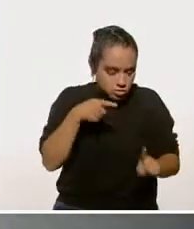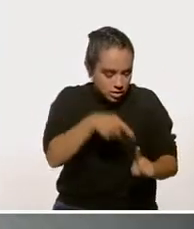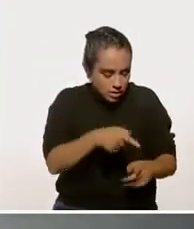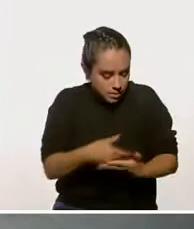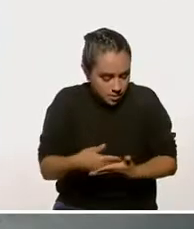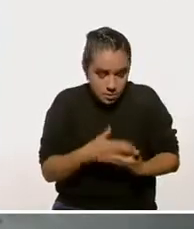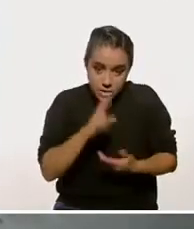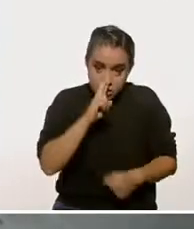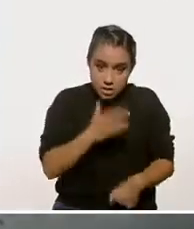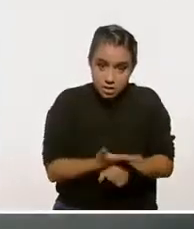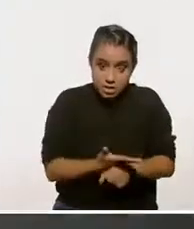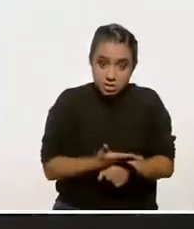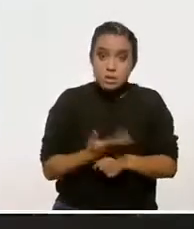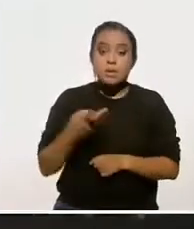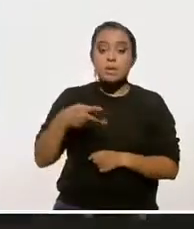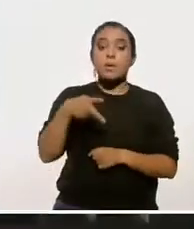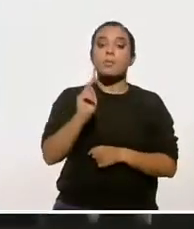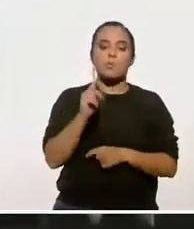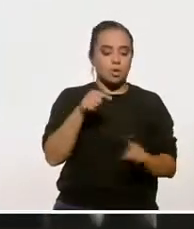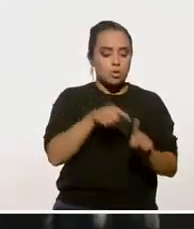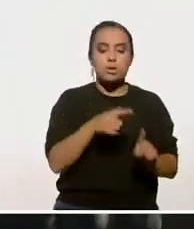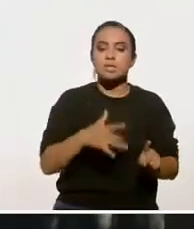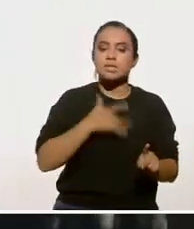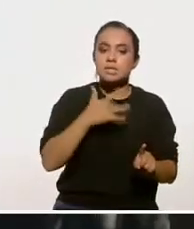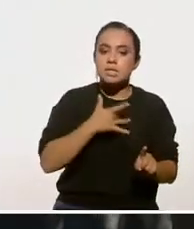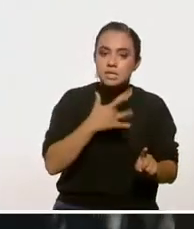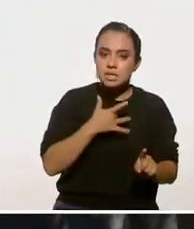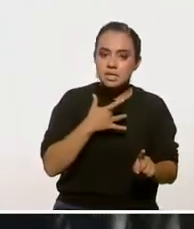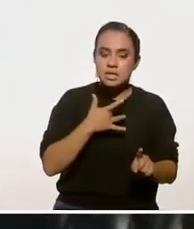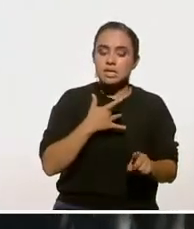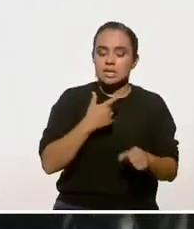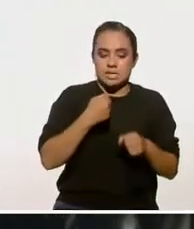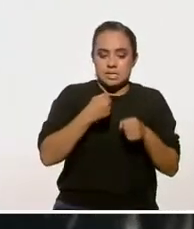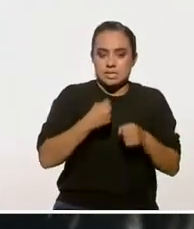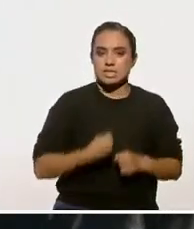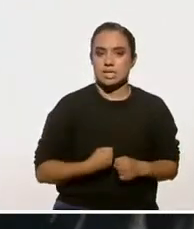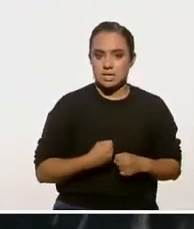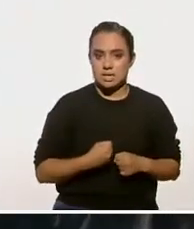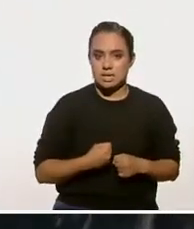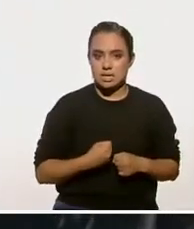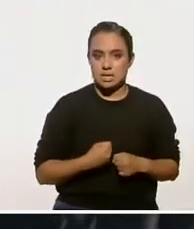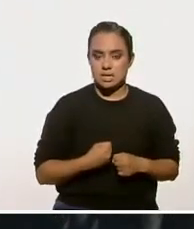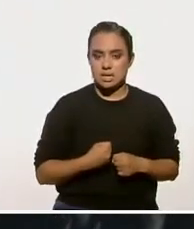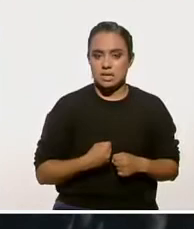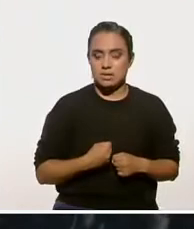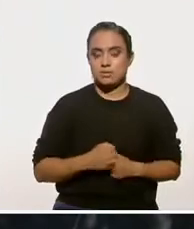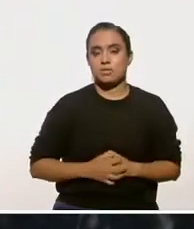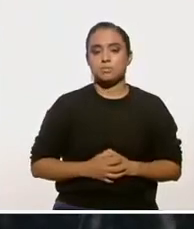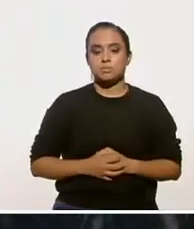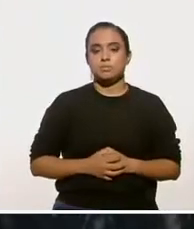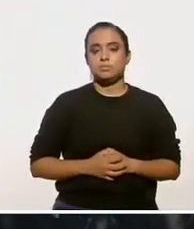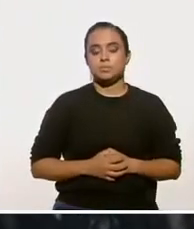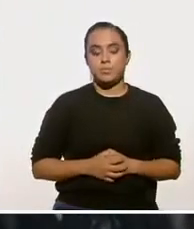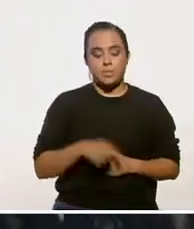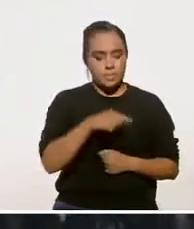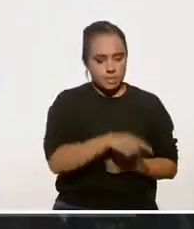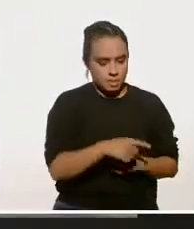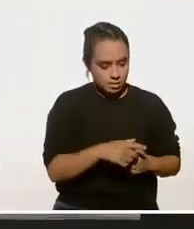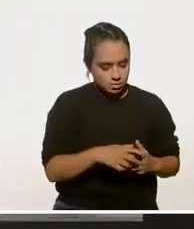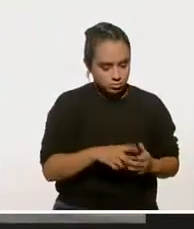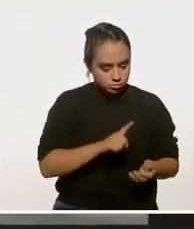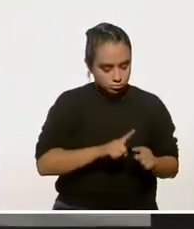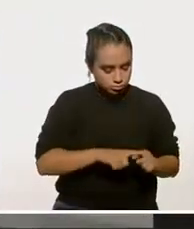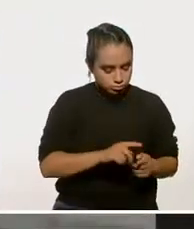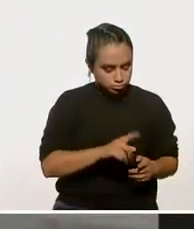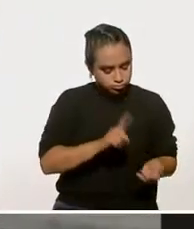que pueda brindarle la seguridad de hacer y de que está desarrollándose de la mejor